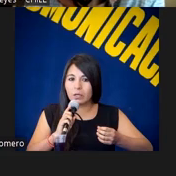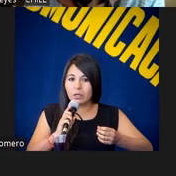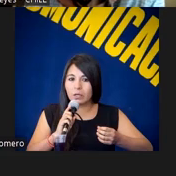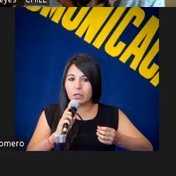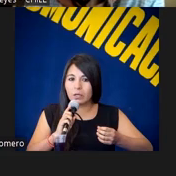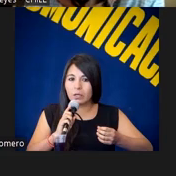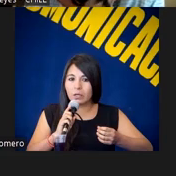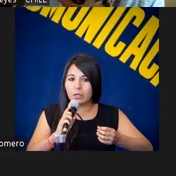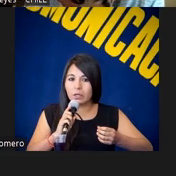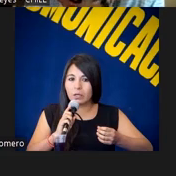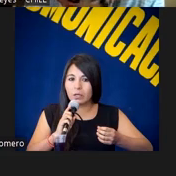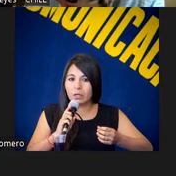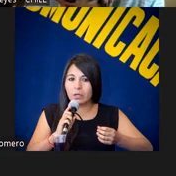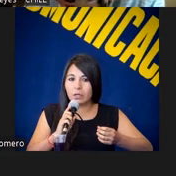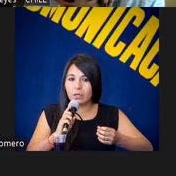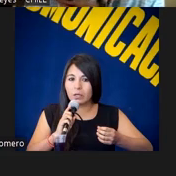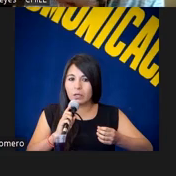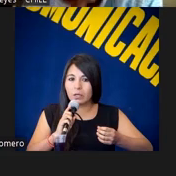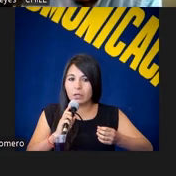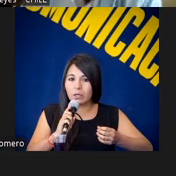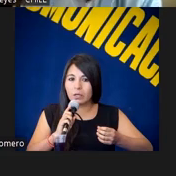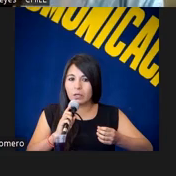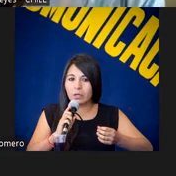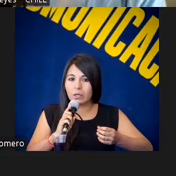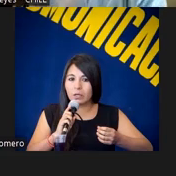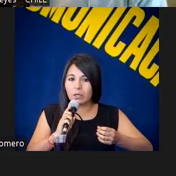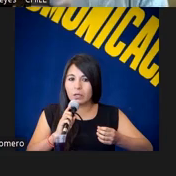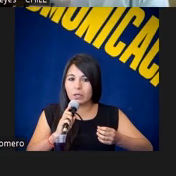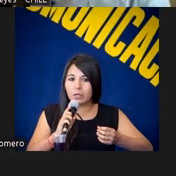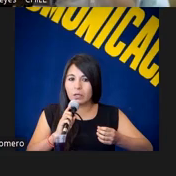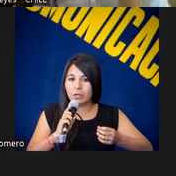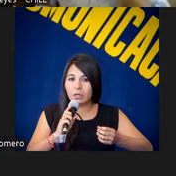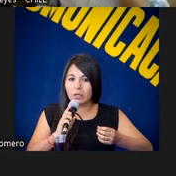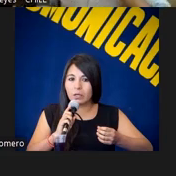muchos de estos países que he trabajado en Ecuador Guatemala